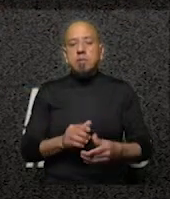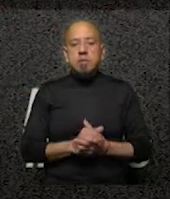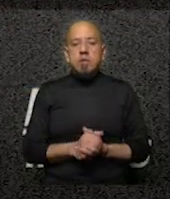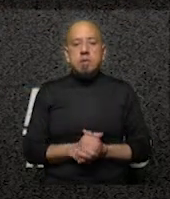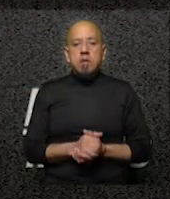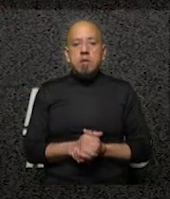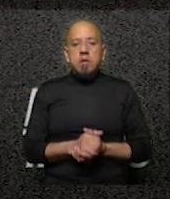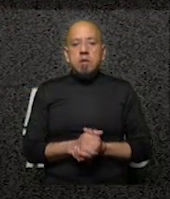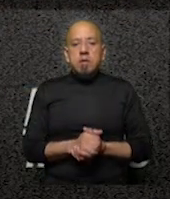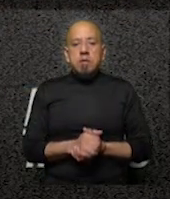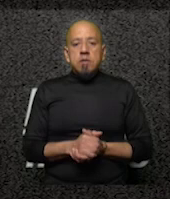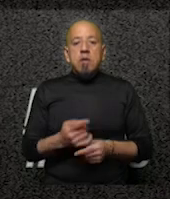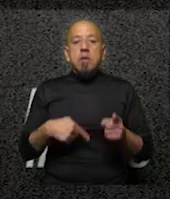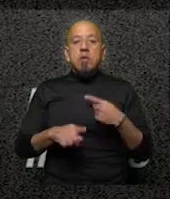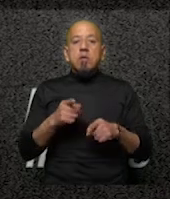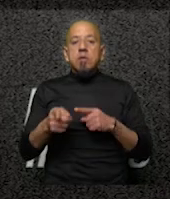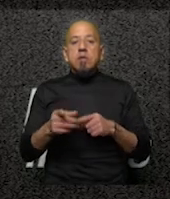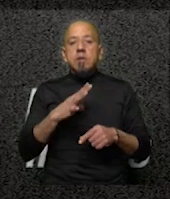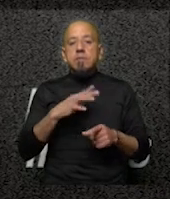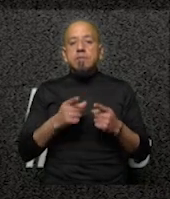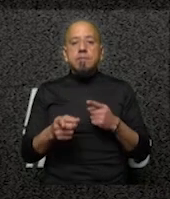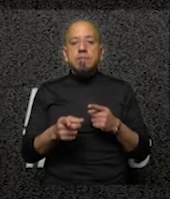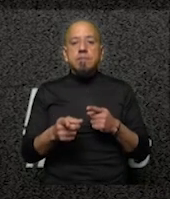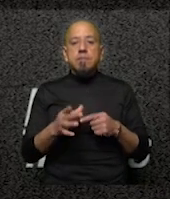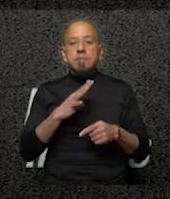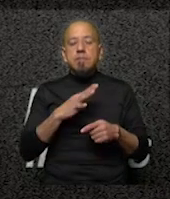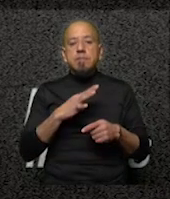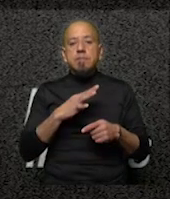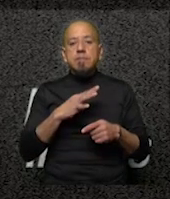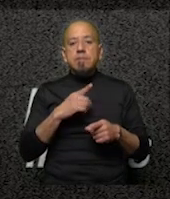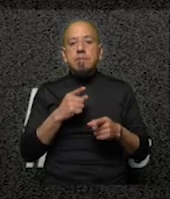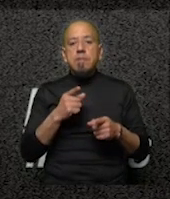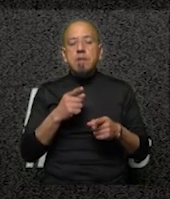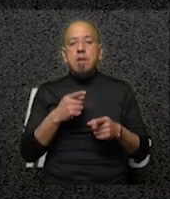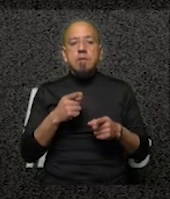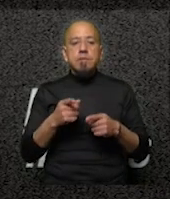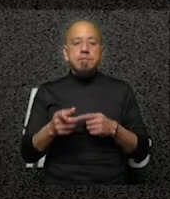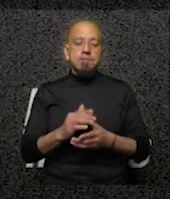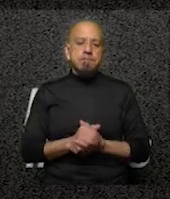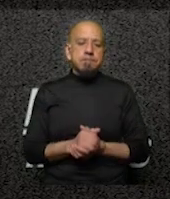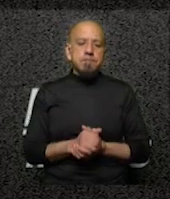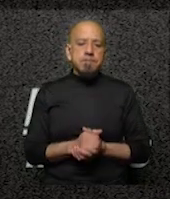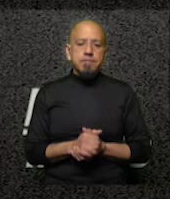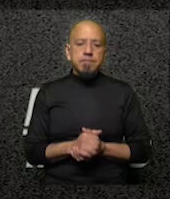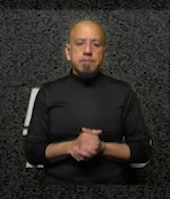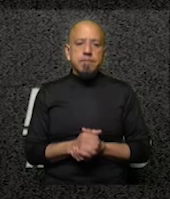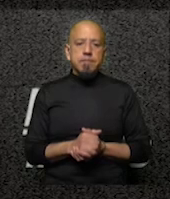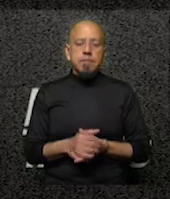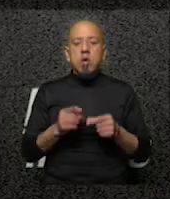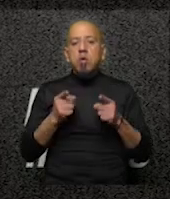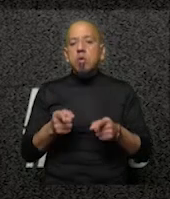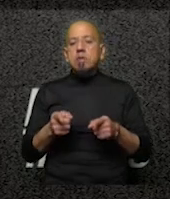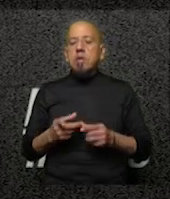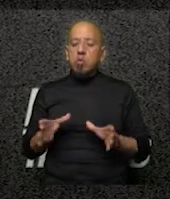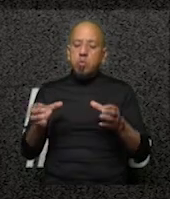Cómo cómo está compuesto ese set y este show que que traen para para inmigrantes bueno es con esta banda